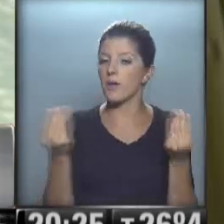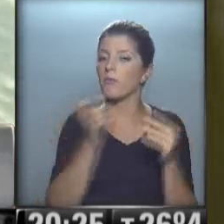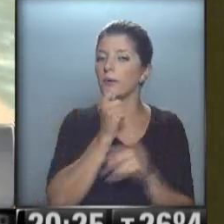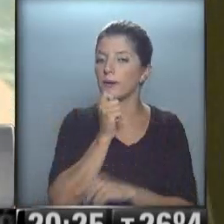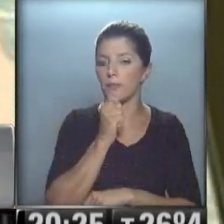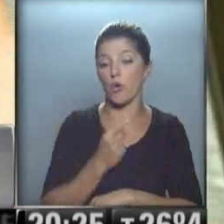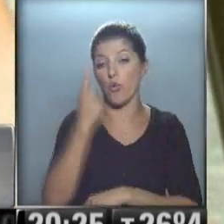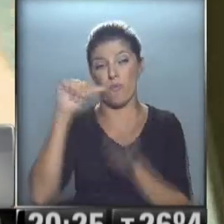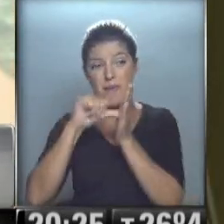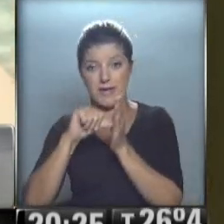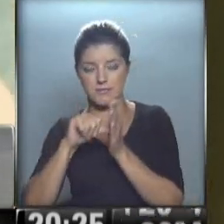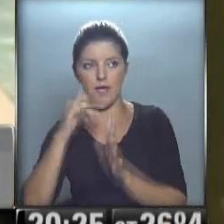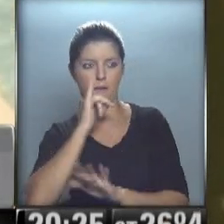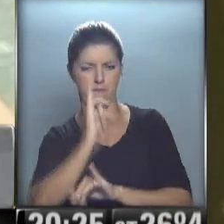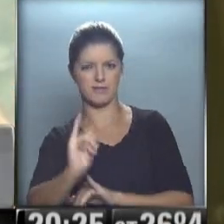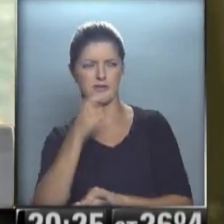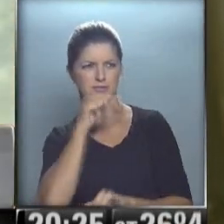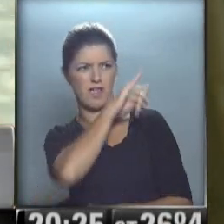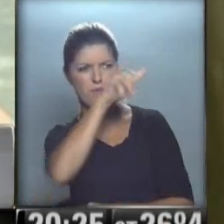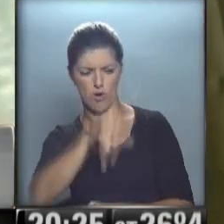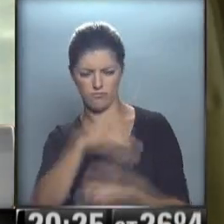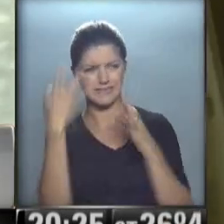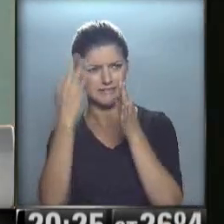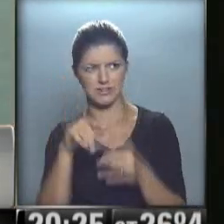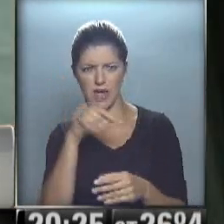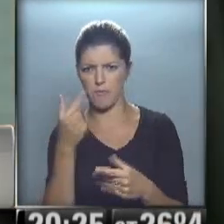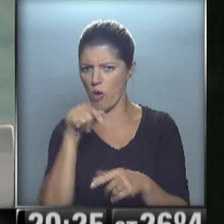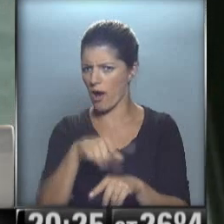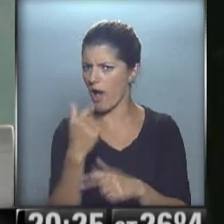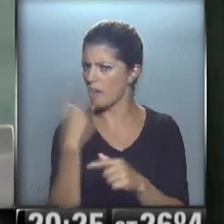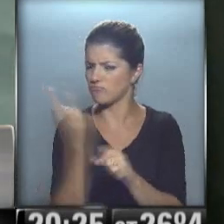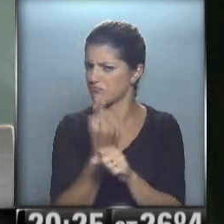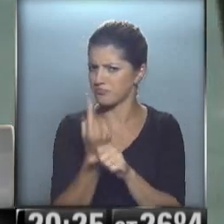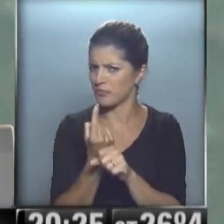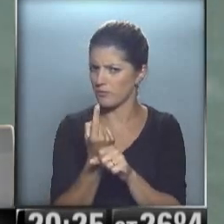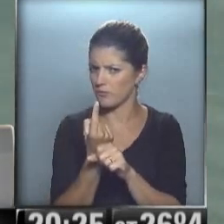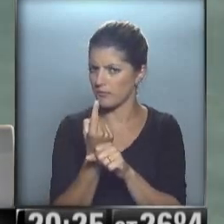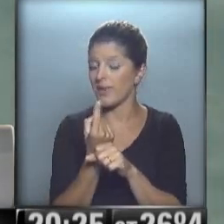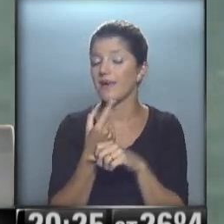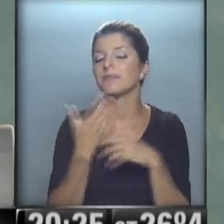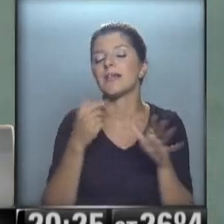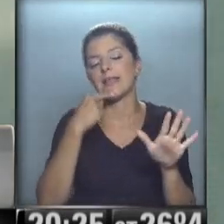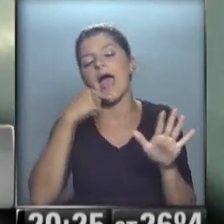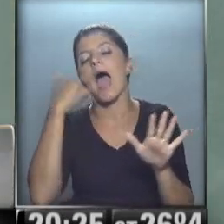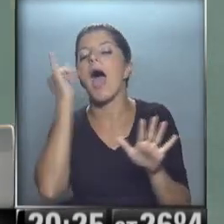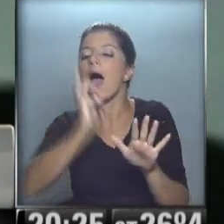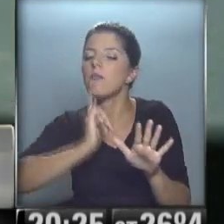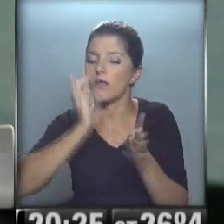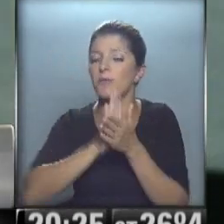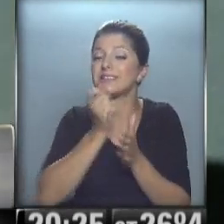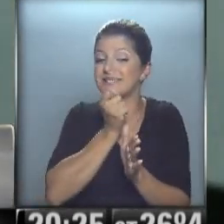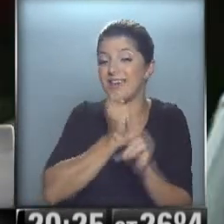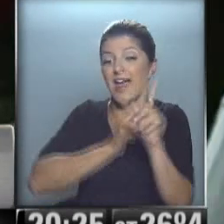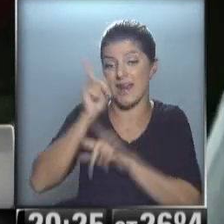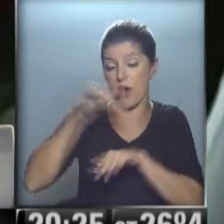avión que en principio no lo tenía como plan de vuelo o plan de aterrizaje, hipotéticamente hablando de, claro, si estuviera en